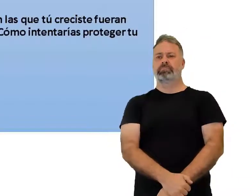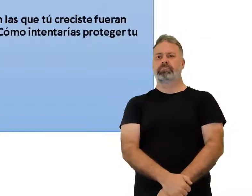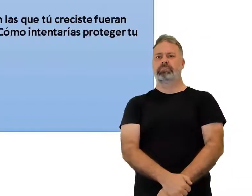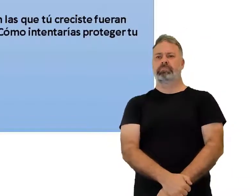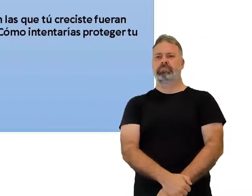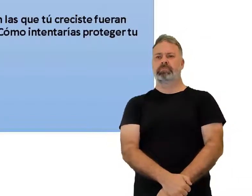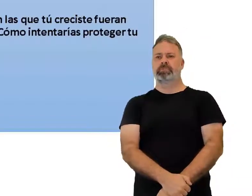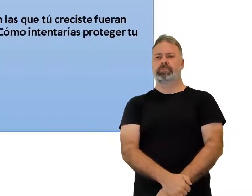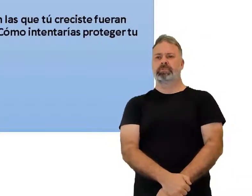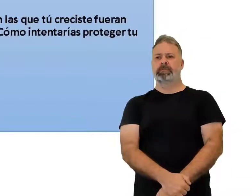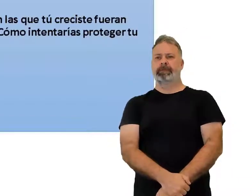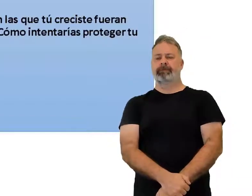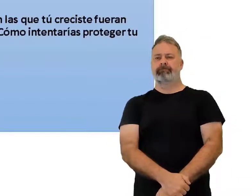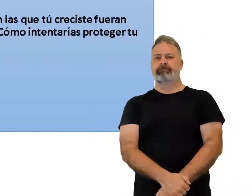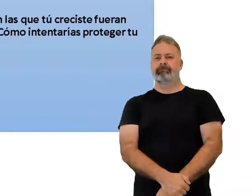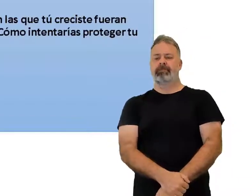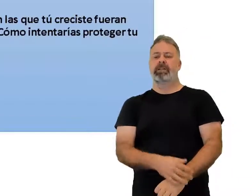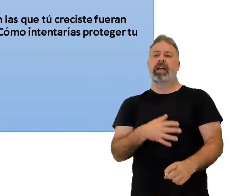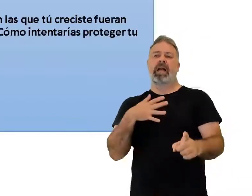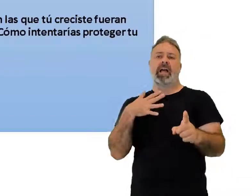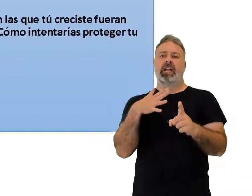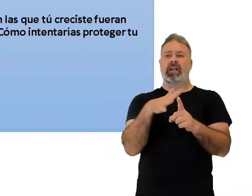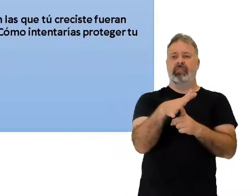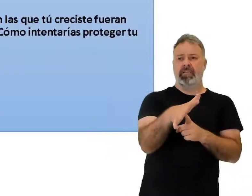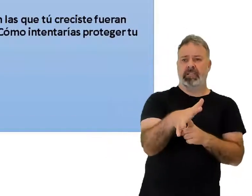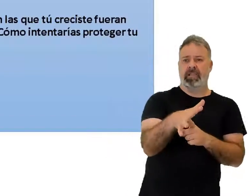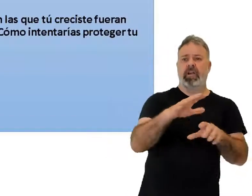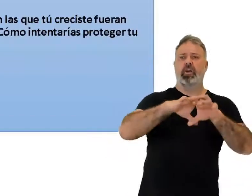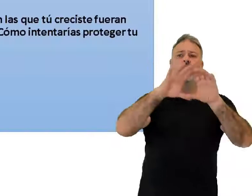cómo les afecta la globalización.